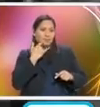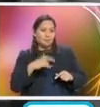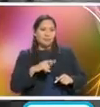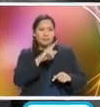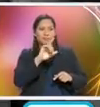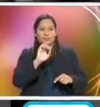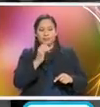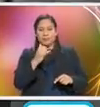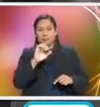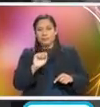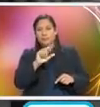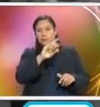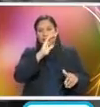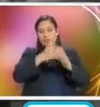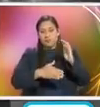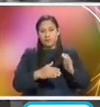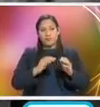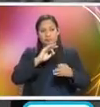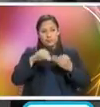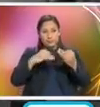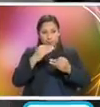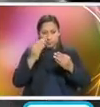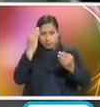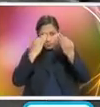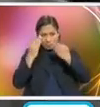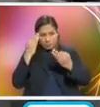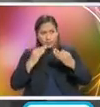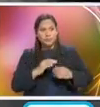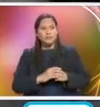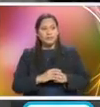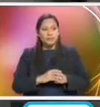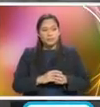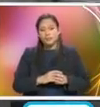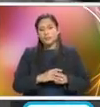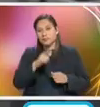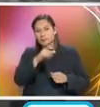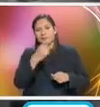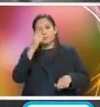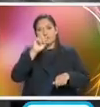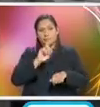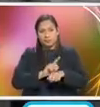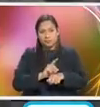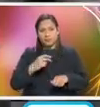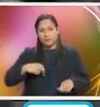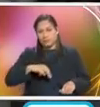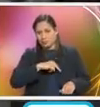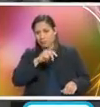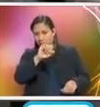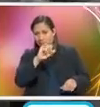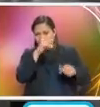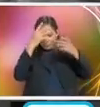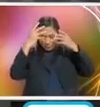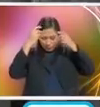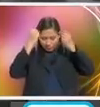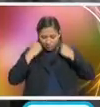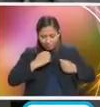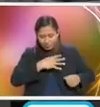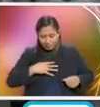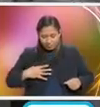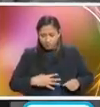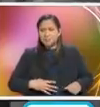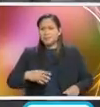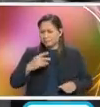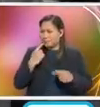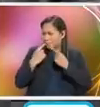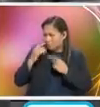pero mira, por ejemplo, todo el look del asunto, ¿no? Hay que venir un día nosotros tú y yo así con nuestra playera de rayitas. Nos ponemos de acuerdo y